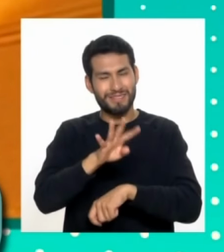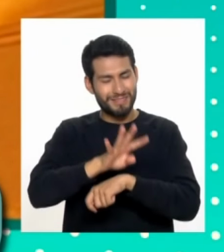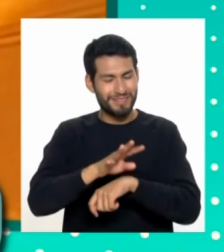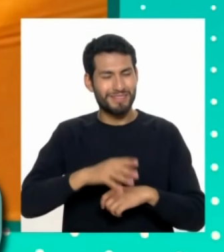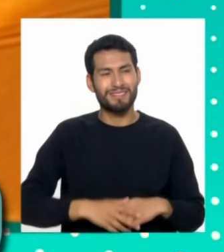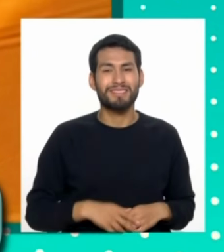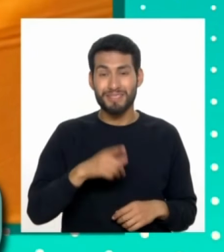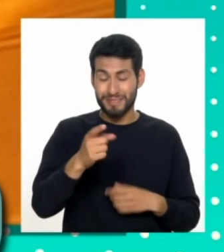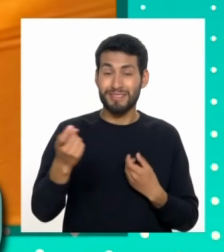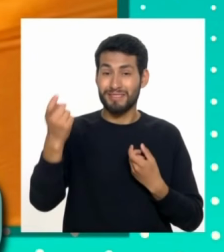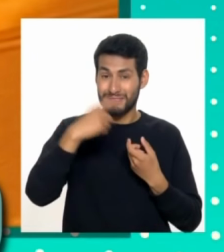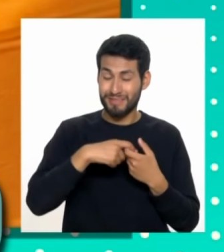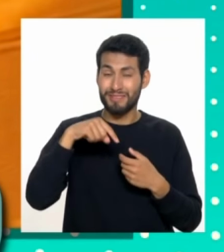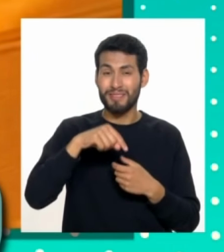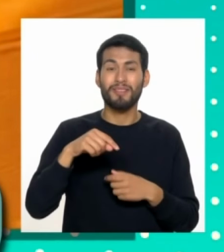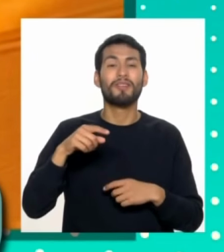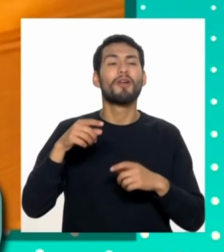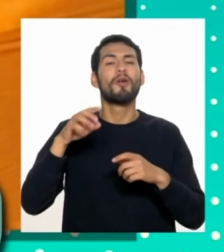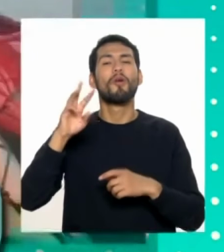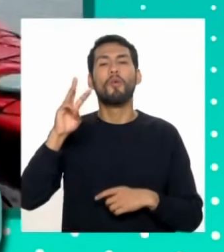tarde. Inscríbete en